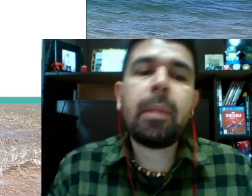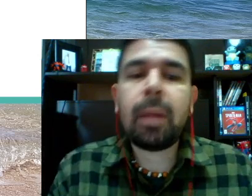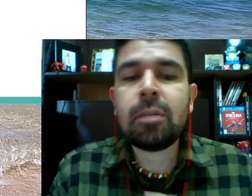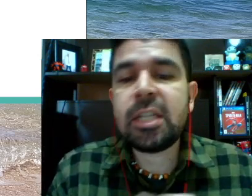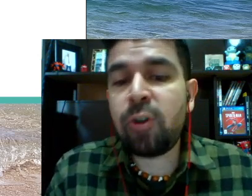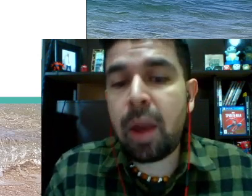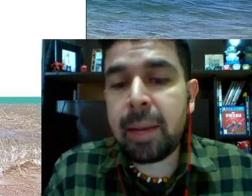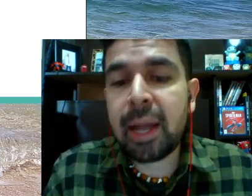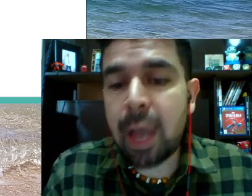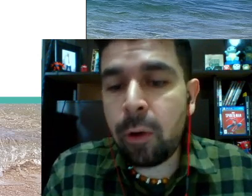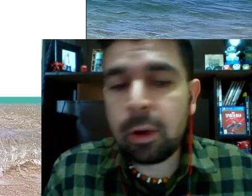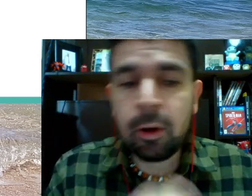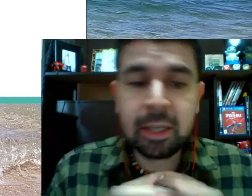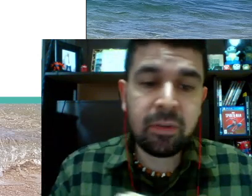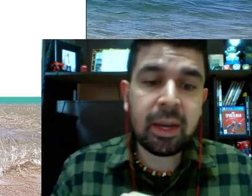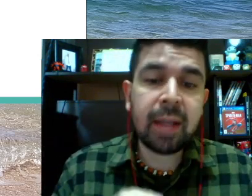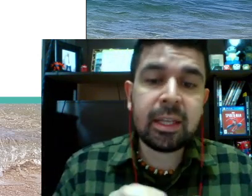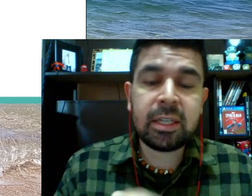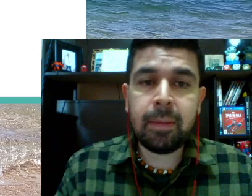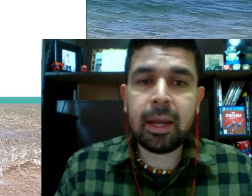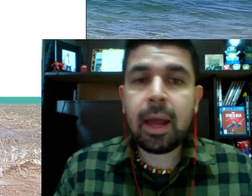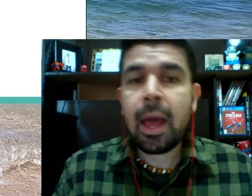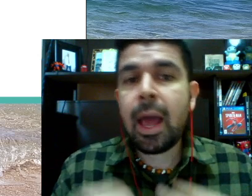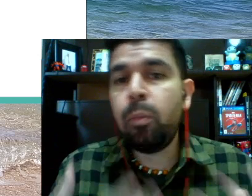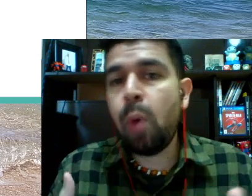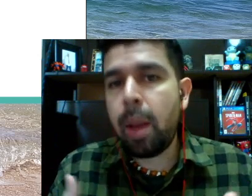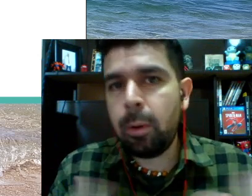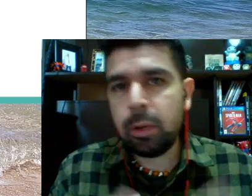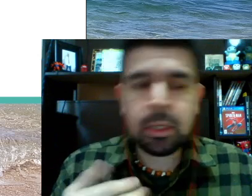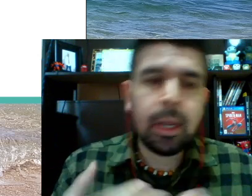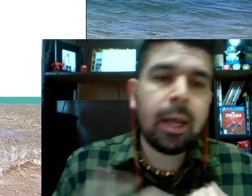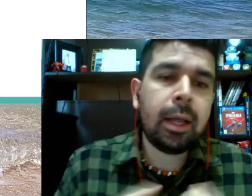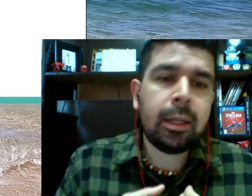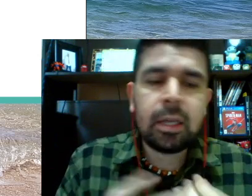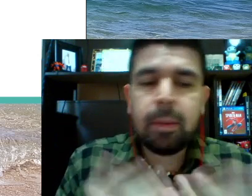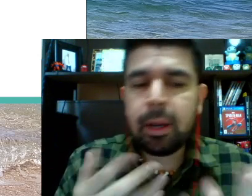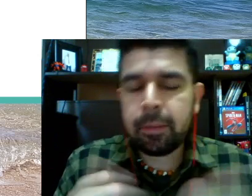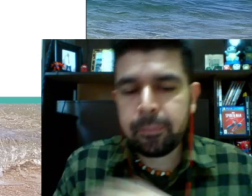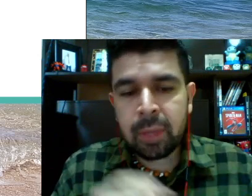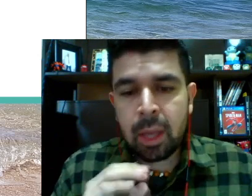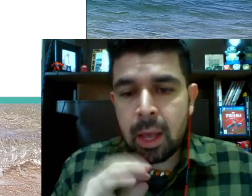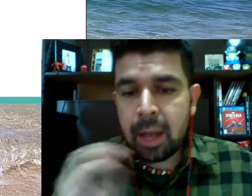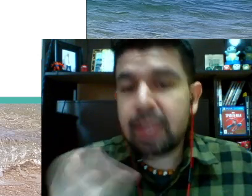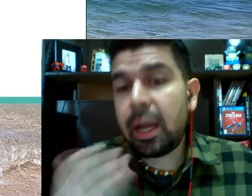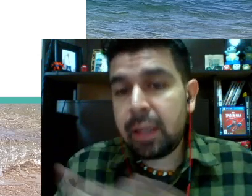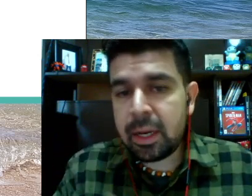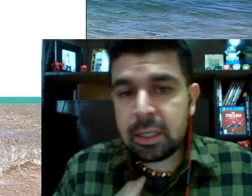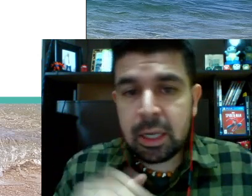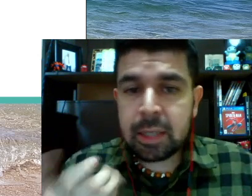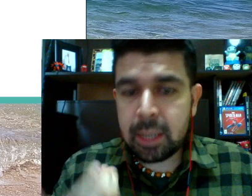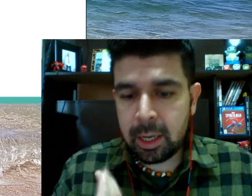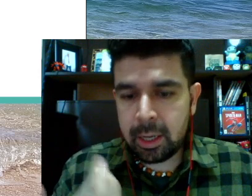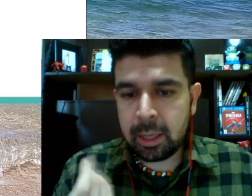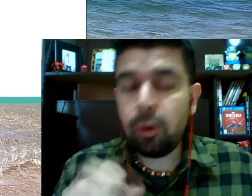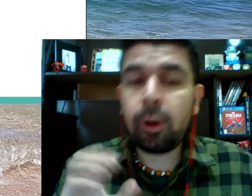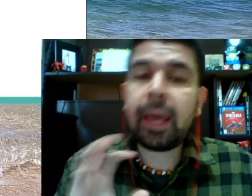del programa veremos si escriben a town lo que significa describir el pueblo es describir las características